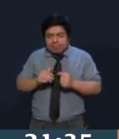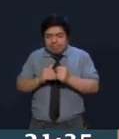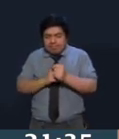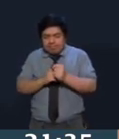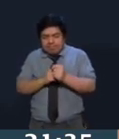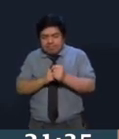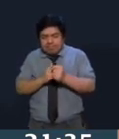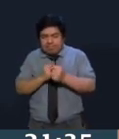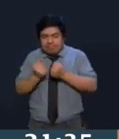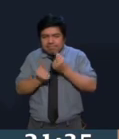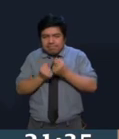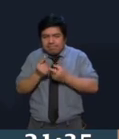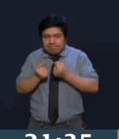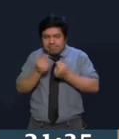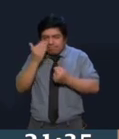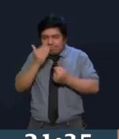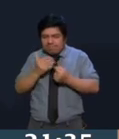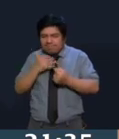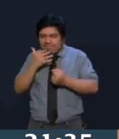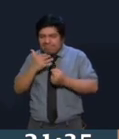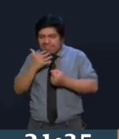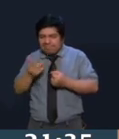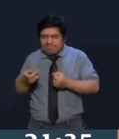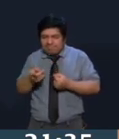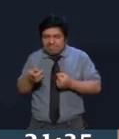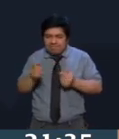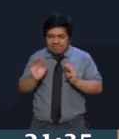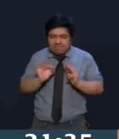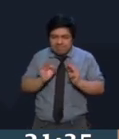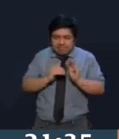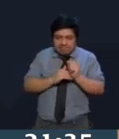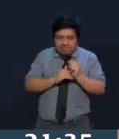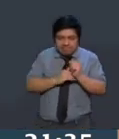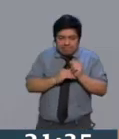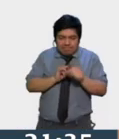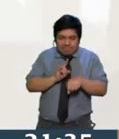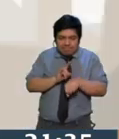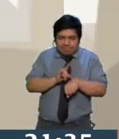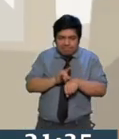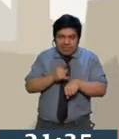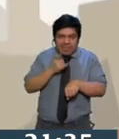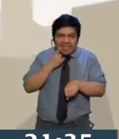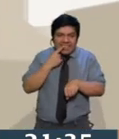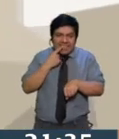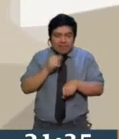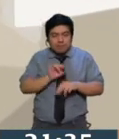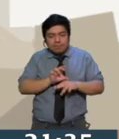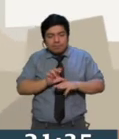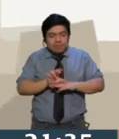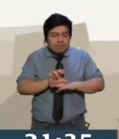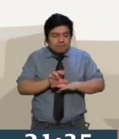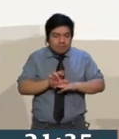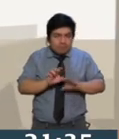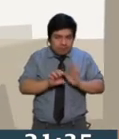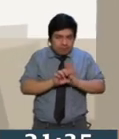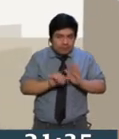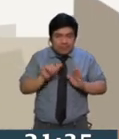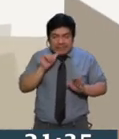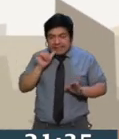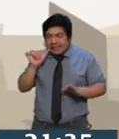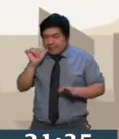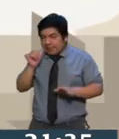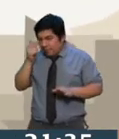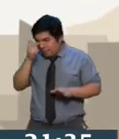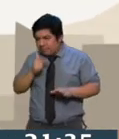sido pues a propósito. Entonces, ahí está lo del Tren Maya. Y ayer por la noche